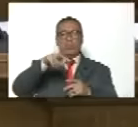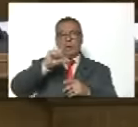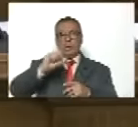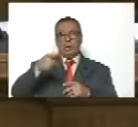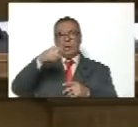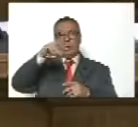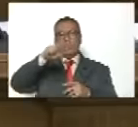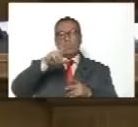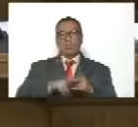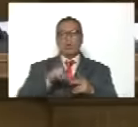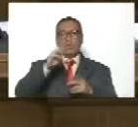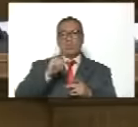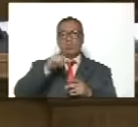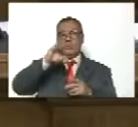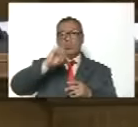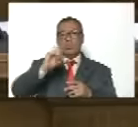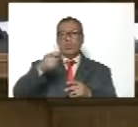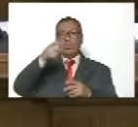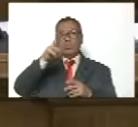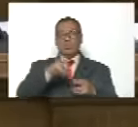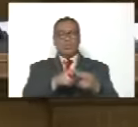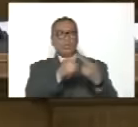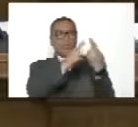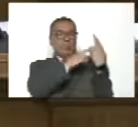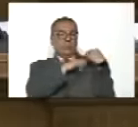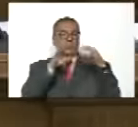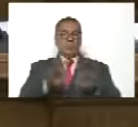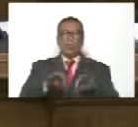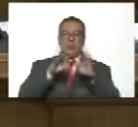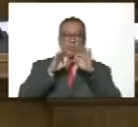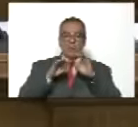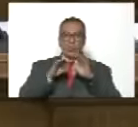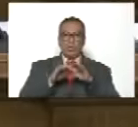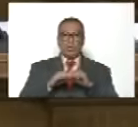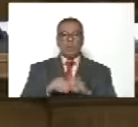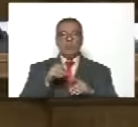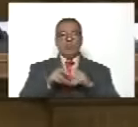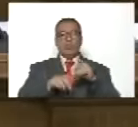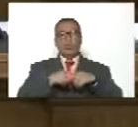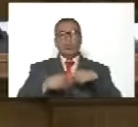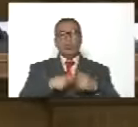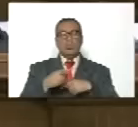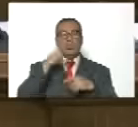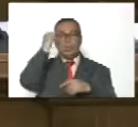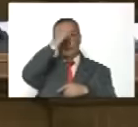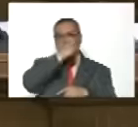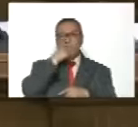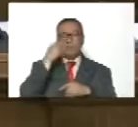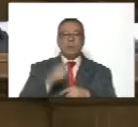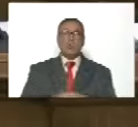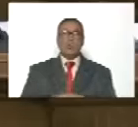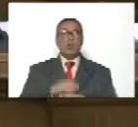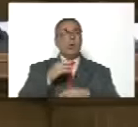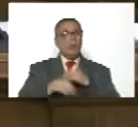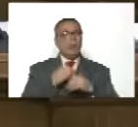la República de Zimbabue y representante especial ante la Comunidad de Desarrollo del África Austral, de acuerdo a lo consagrado en